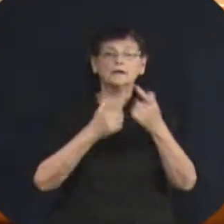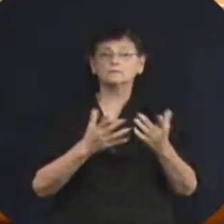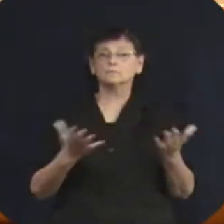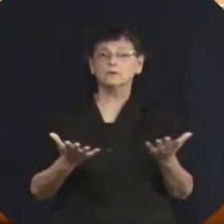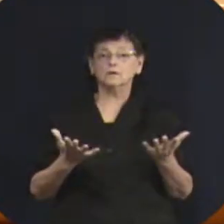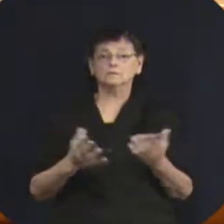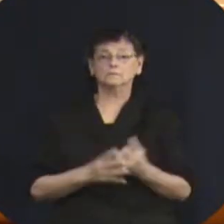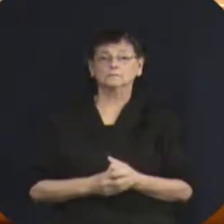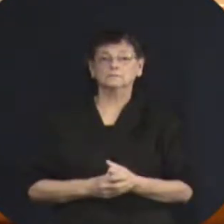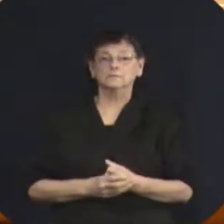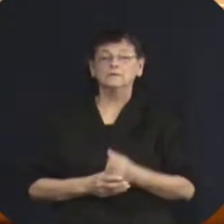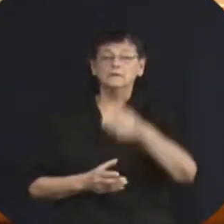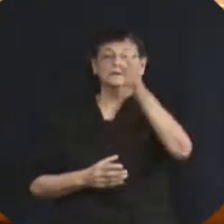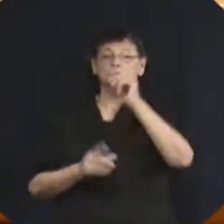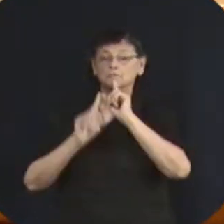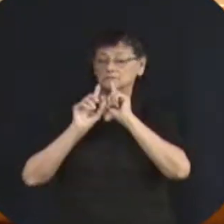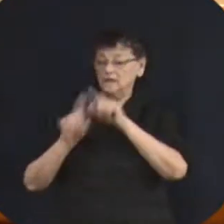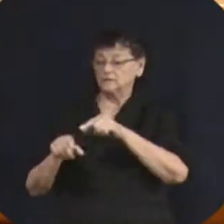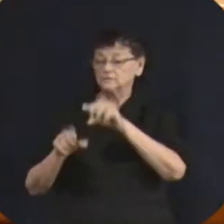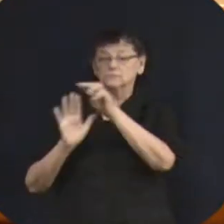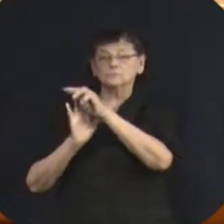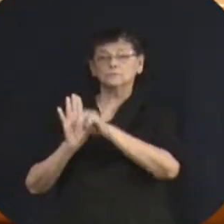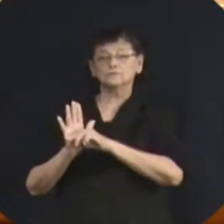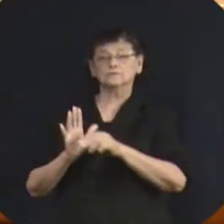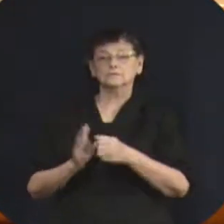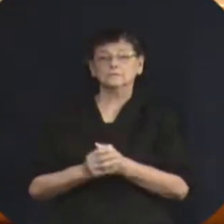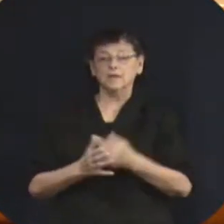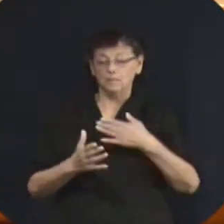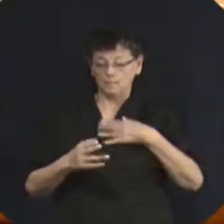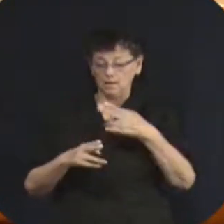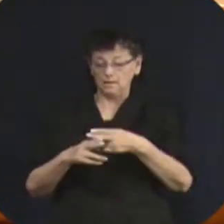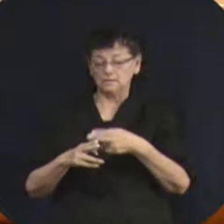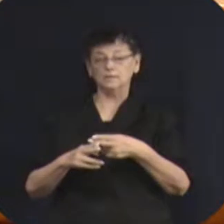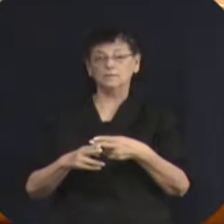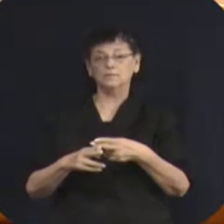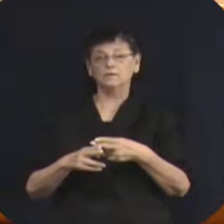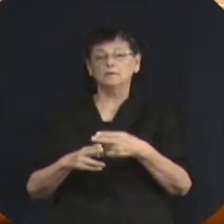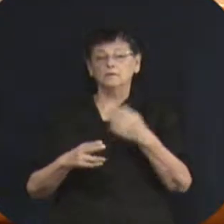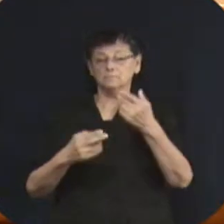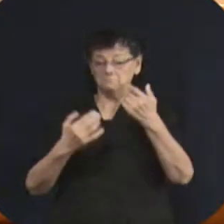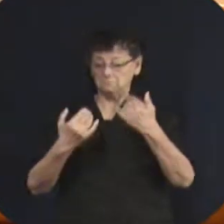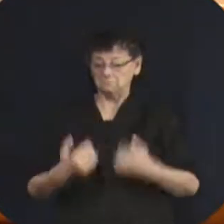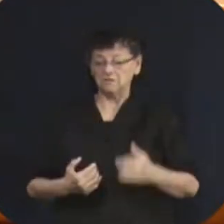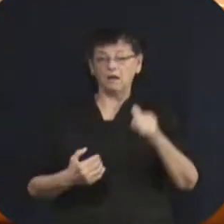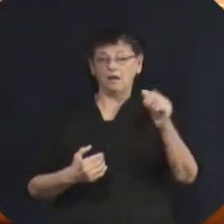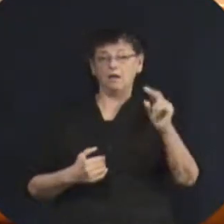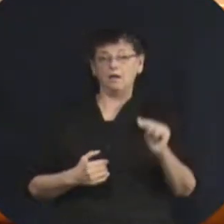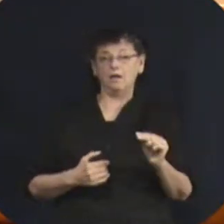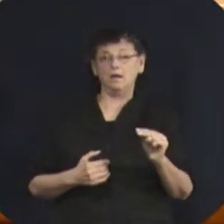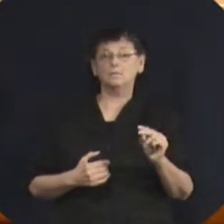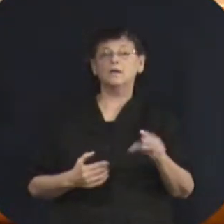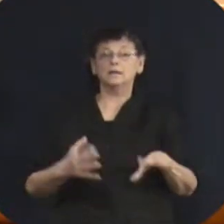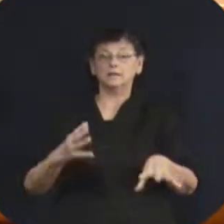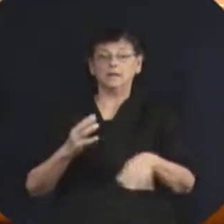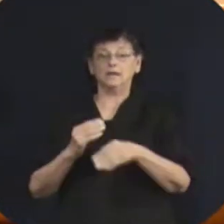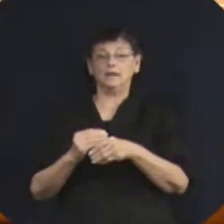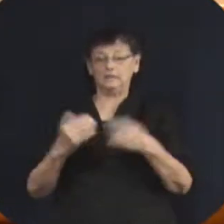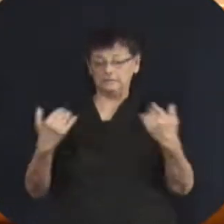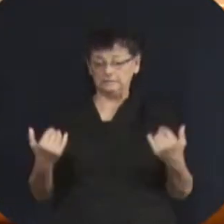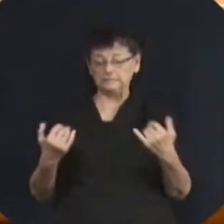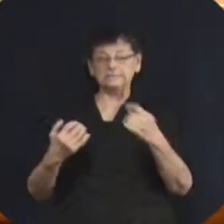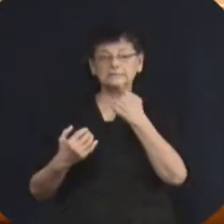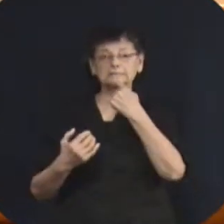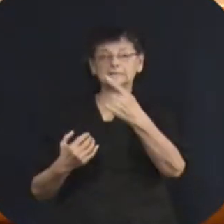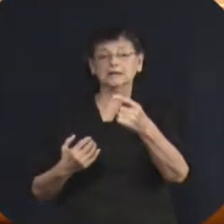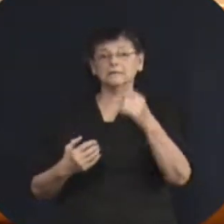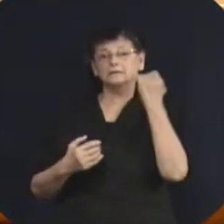responder? Dios le contestó a Moisés, mi nombre es Yo Soy. Y añadió, esto les